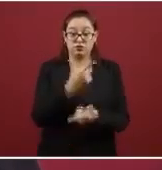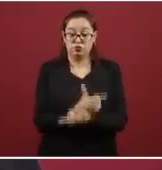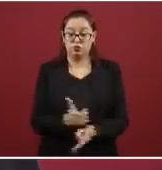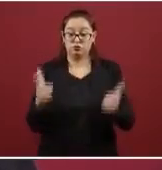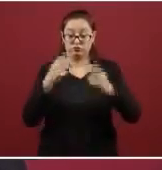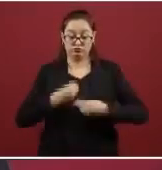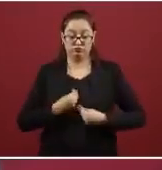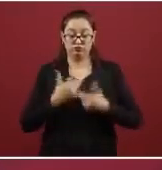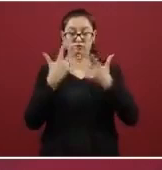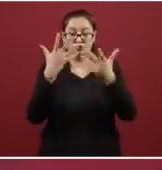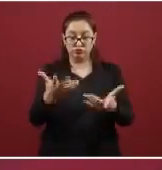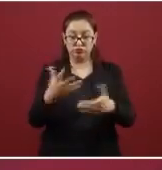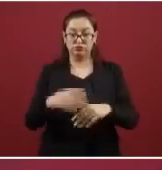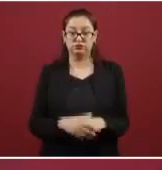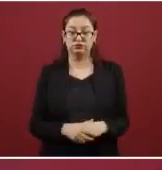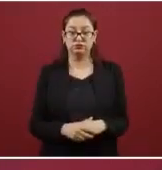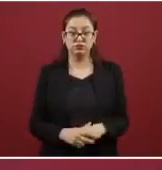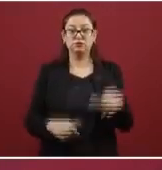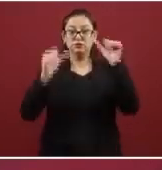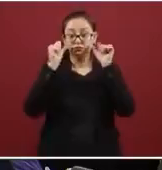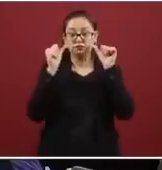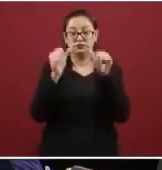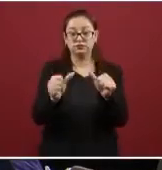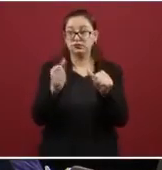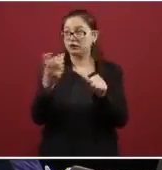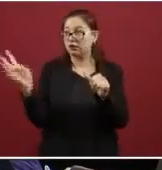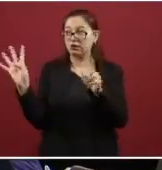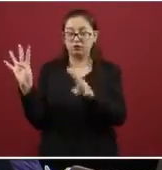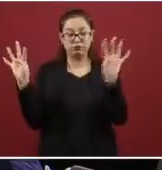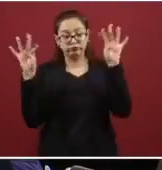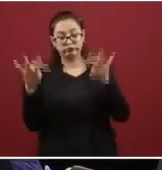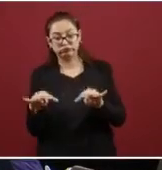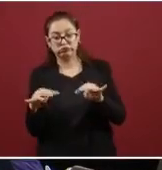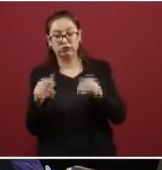libertad, y que nos estén escuchando, y que